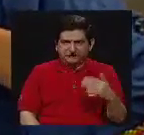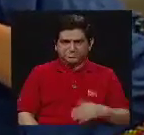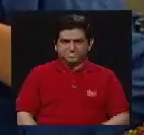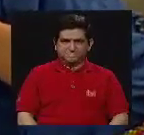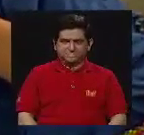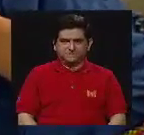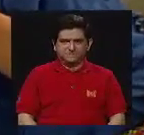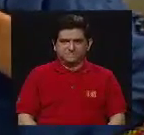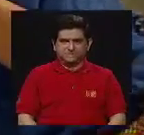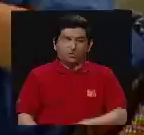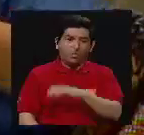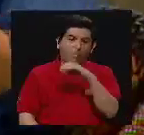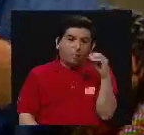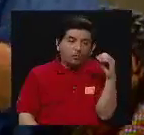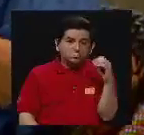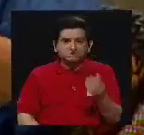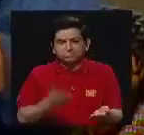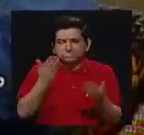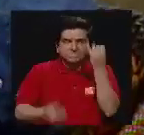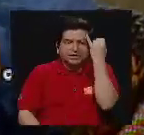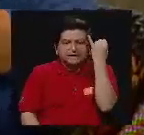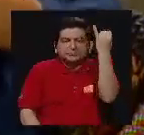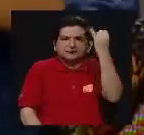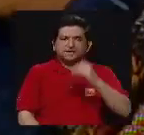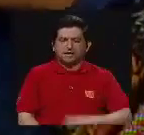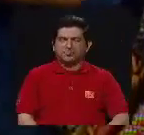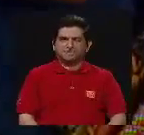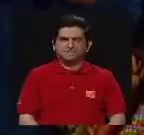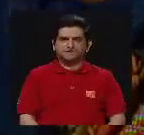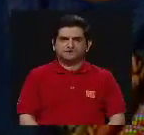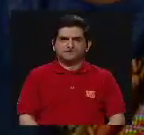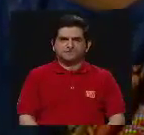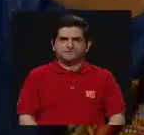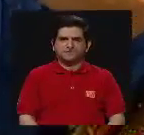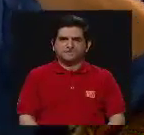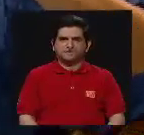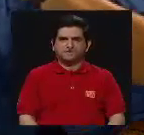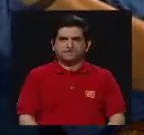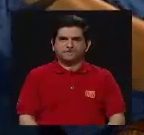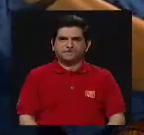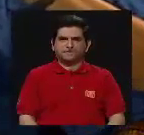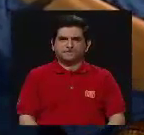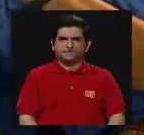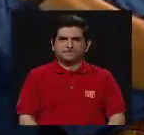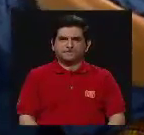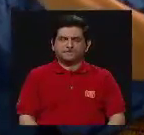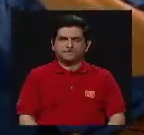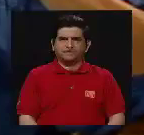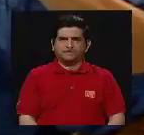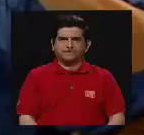más bien o podría dar la impresión de que lo que está